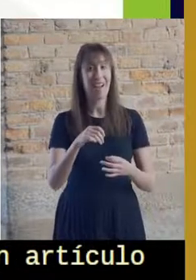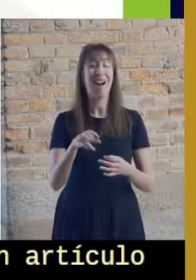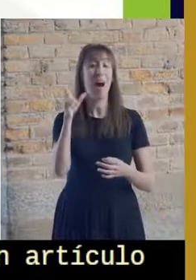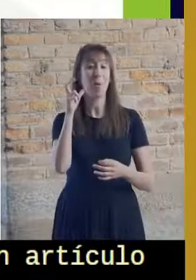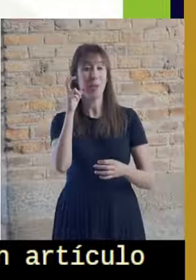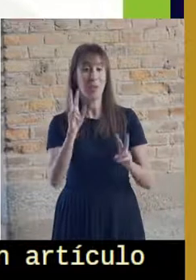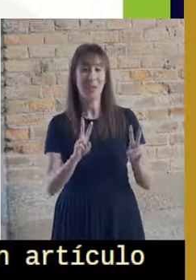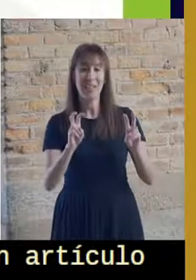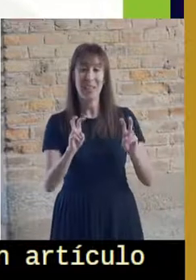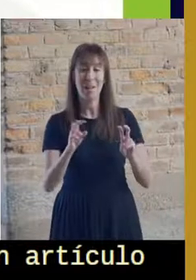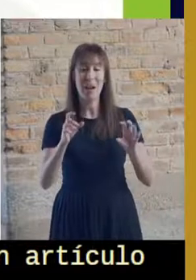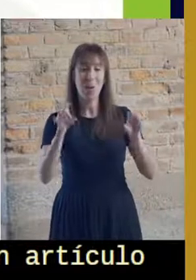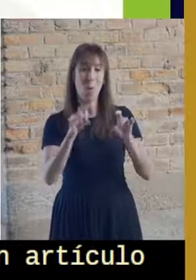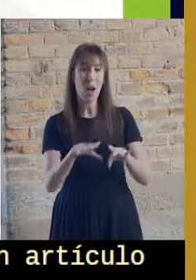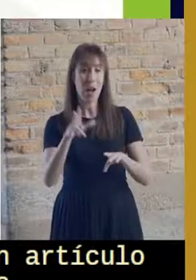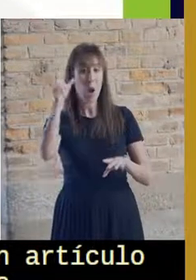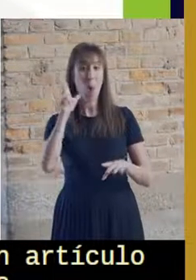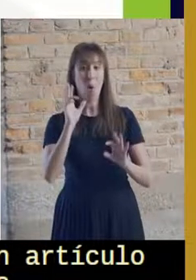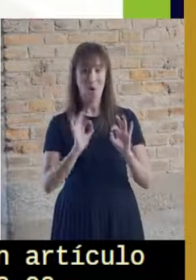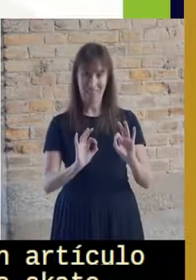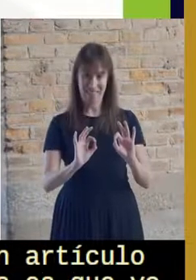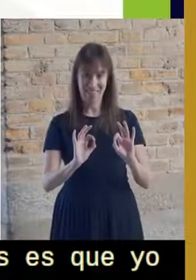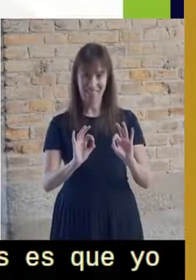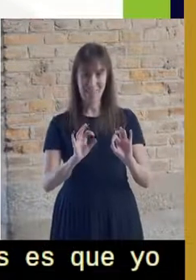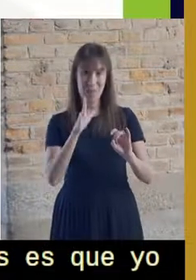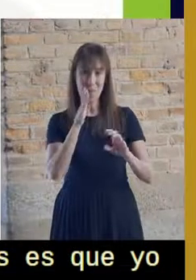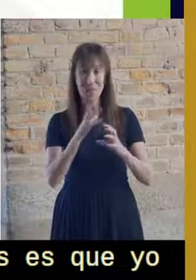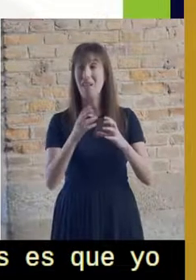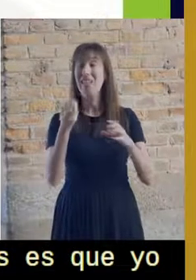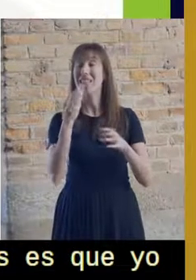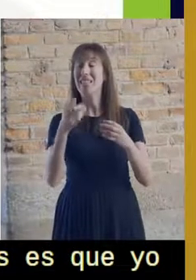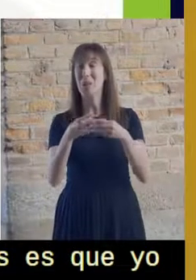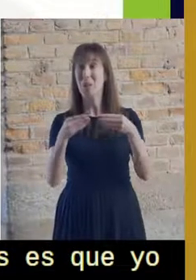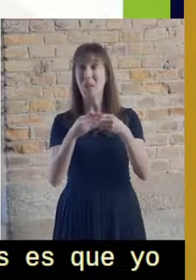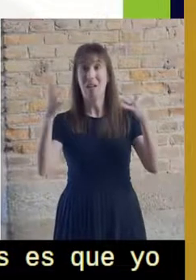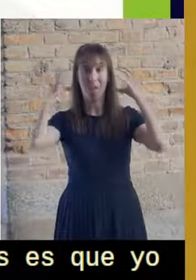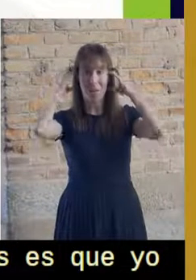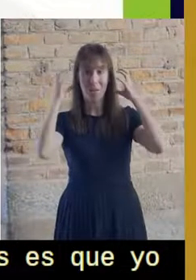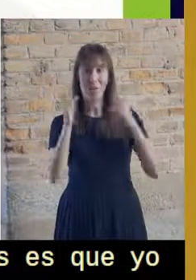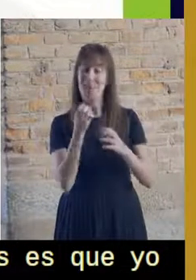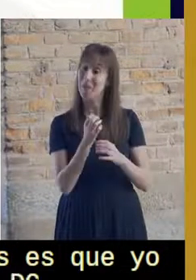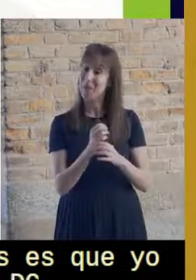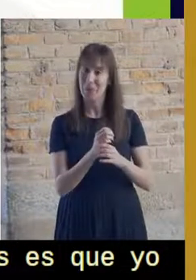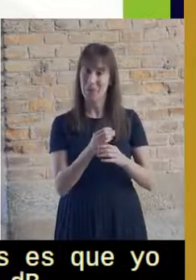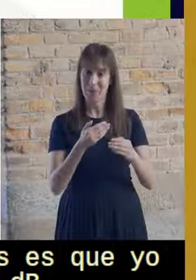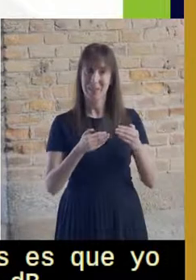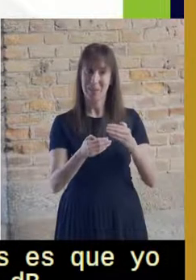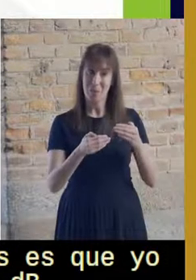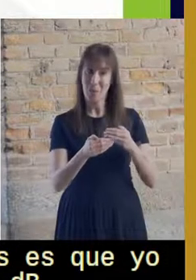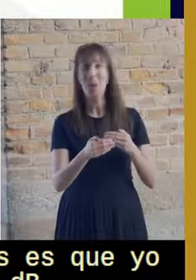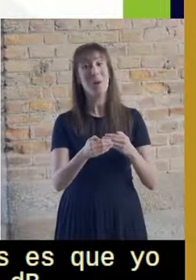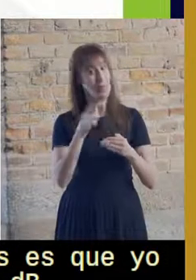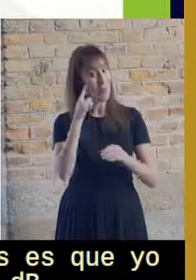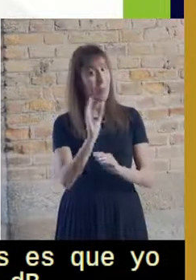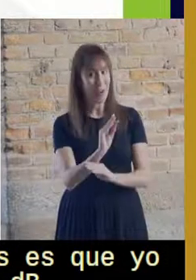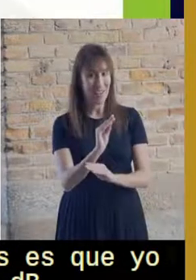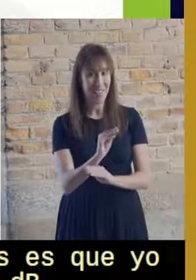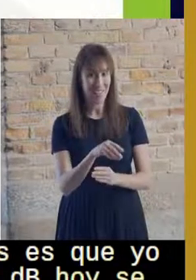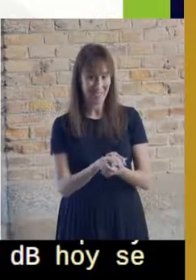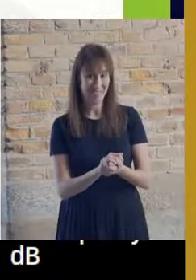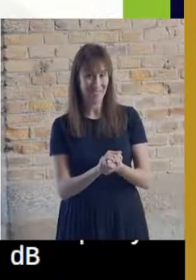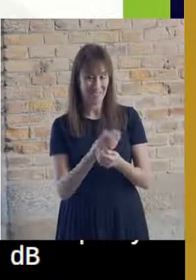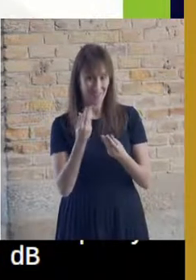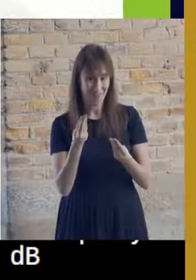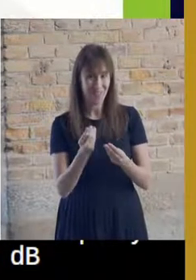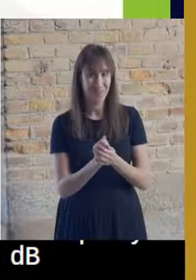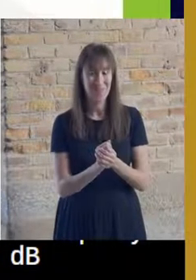lo sepáis ya para los que os ponéis cascos Es que yo me pongo casc es que eso va directamente a los 40 decibelios con el secador Tampoco voy a